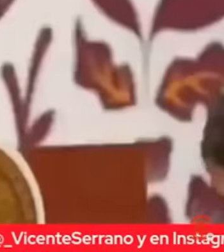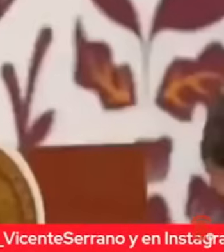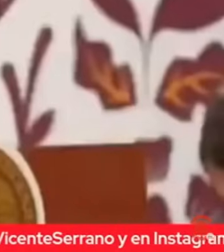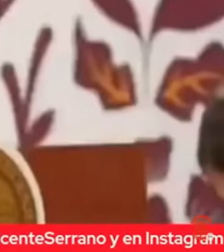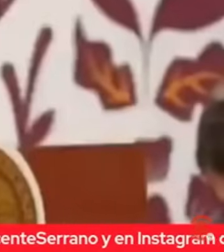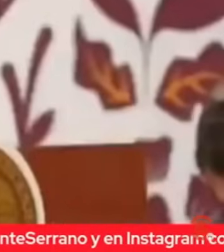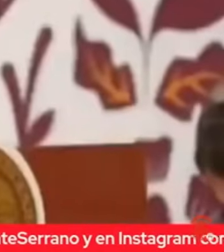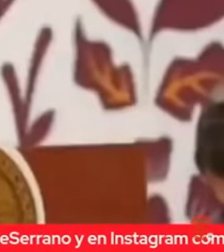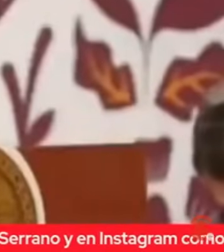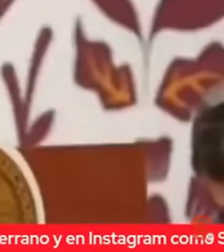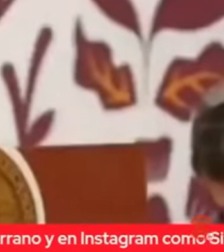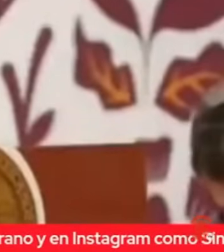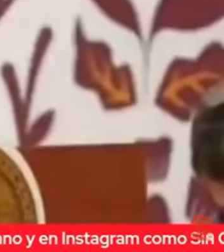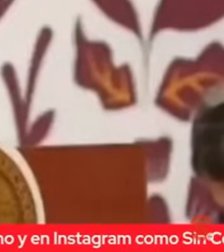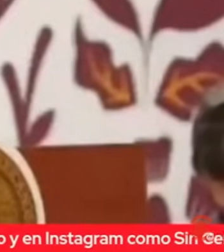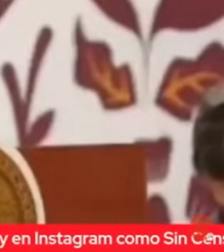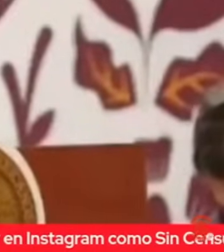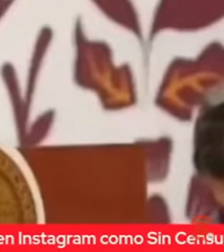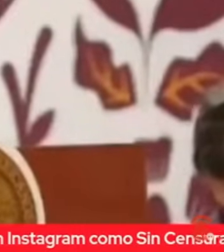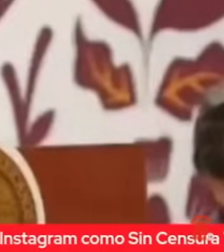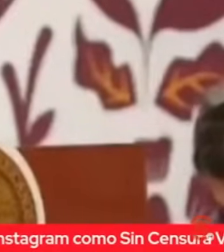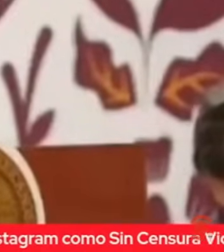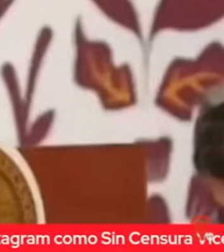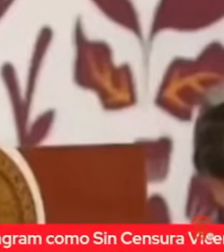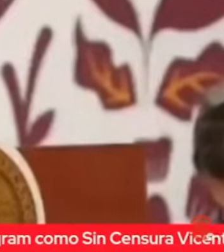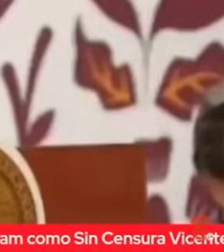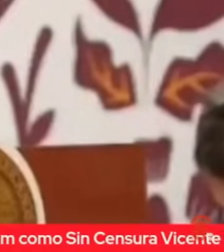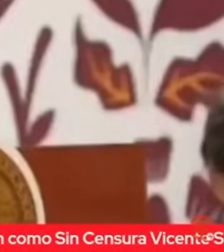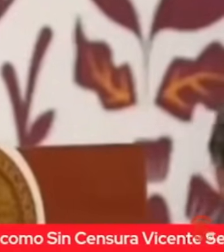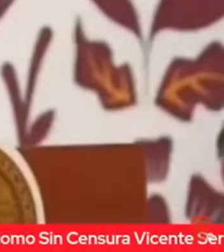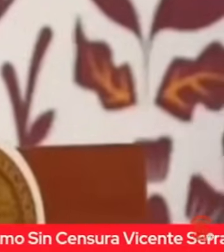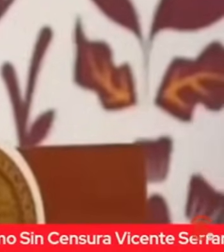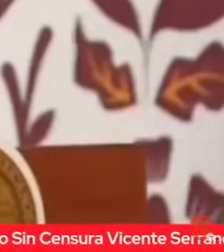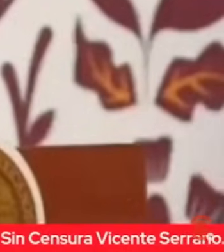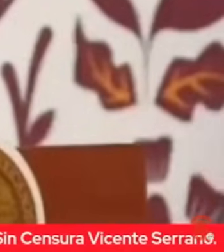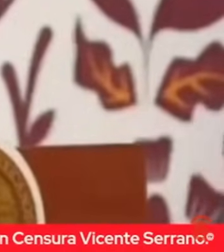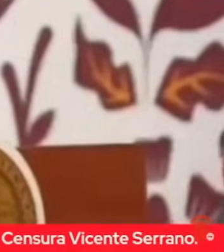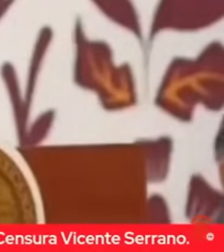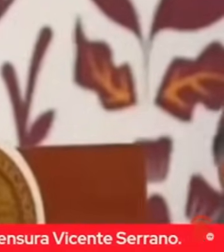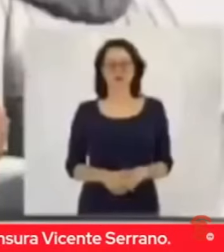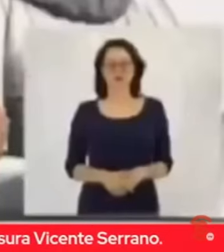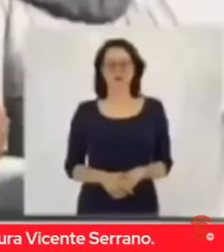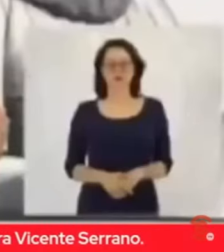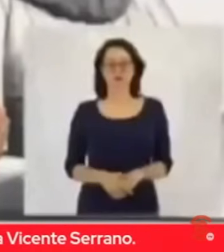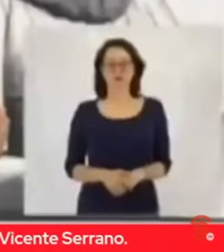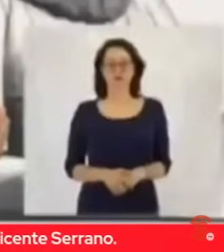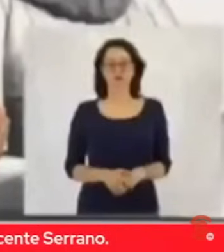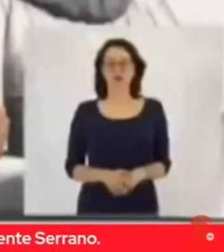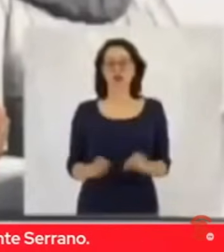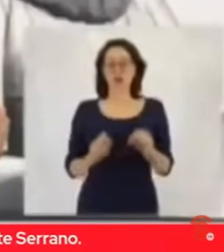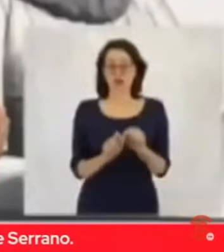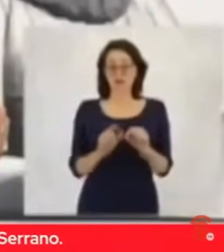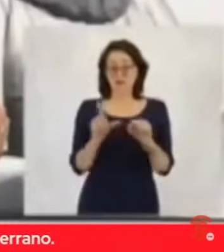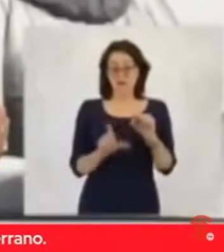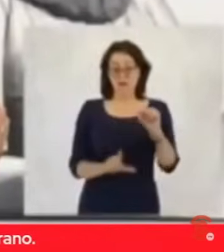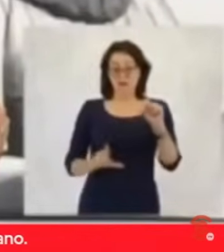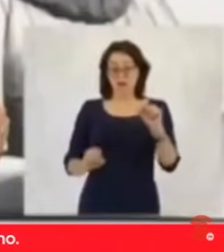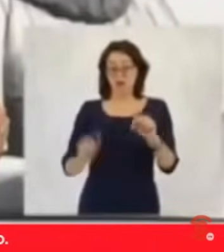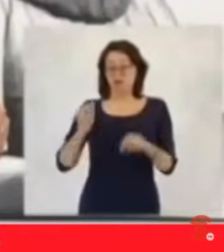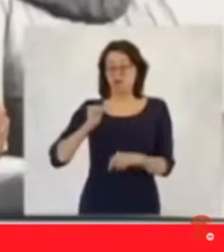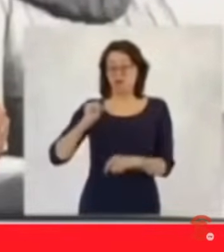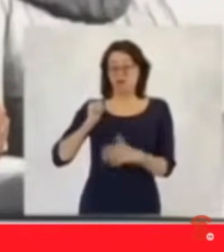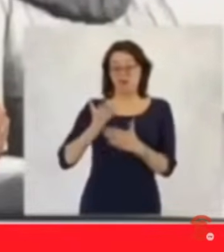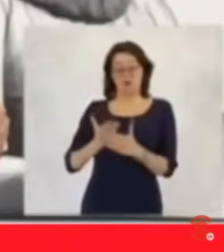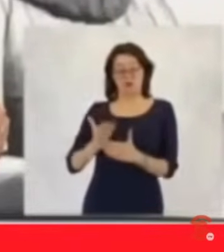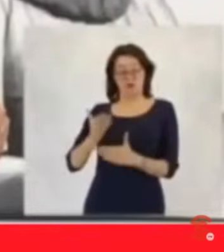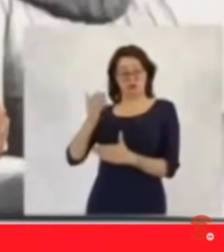les funcionó, pero se topan con pared porque los dos últimos gobernantes, Andrés Manuel López Obrador y